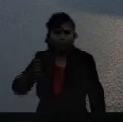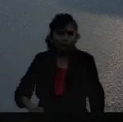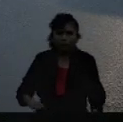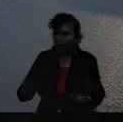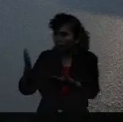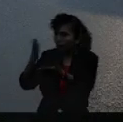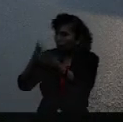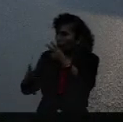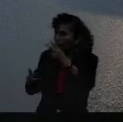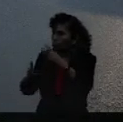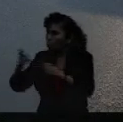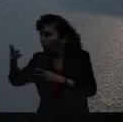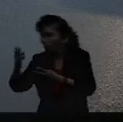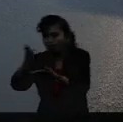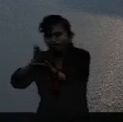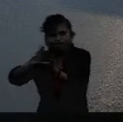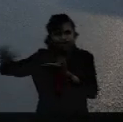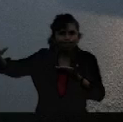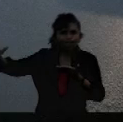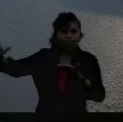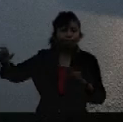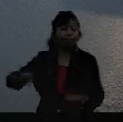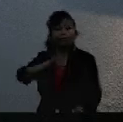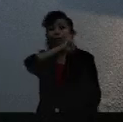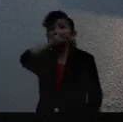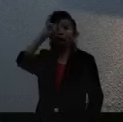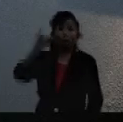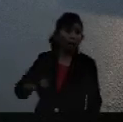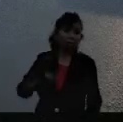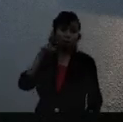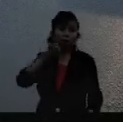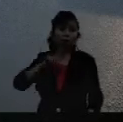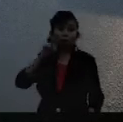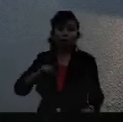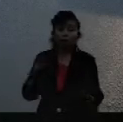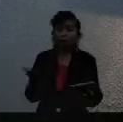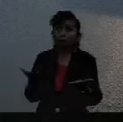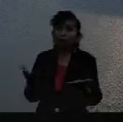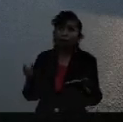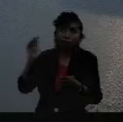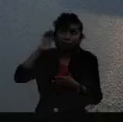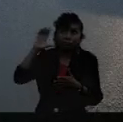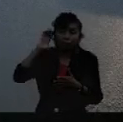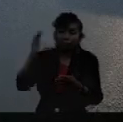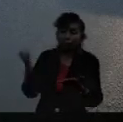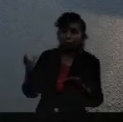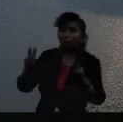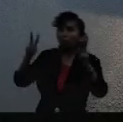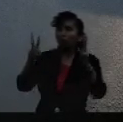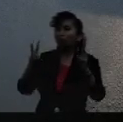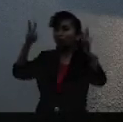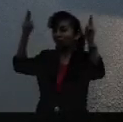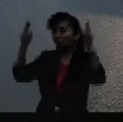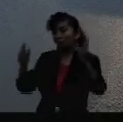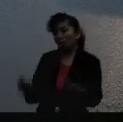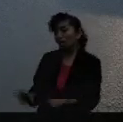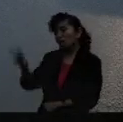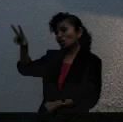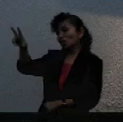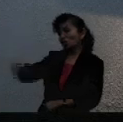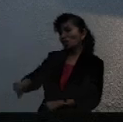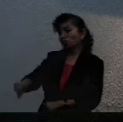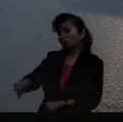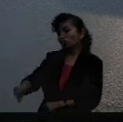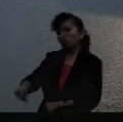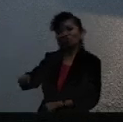habernos cortado las alas y jamás ninguna mujer debió de haber escuchado aquella frase de no lo